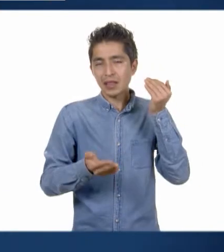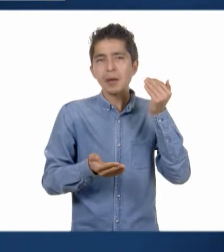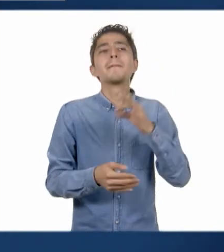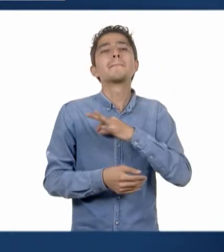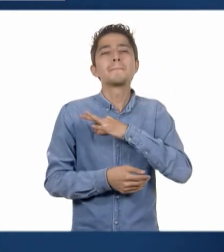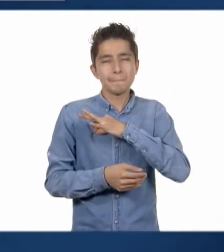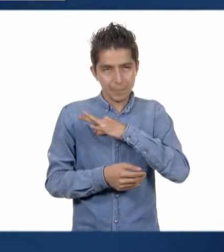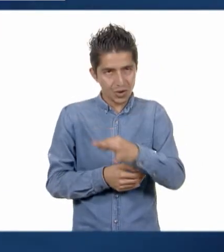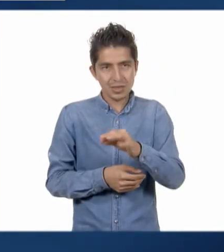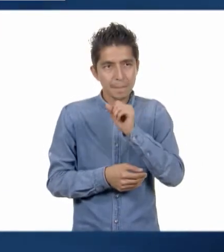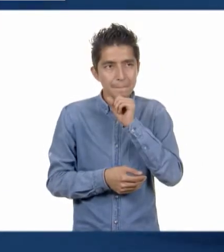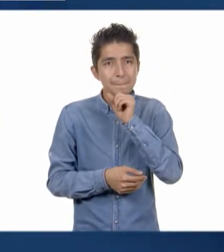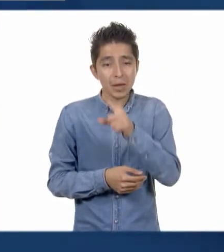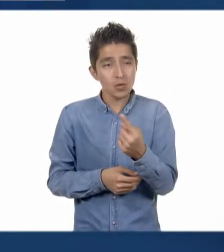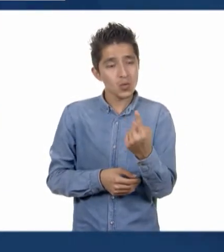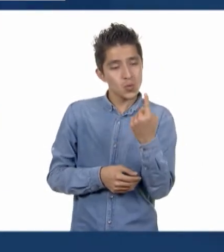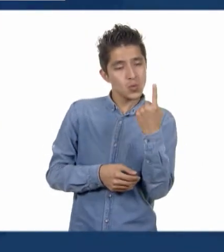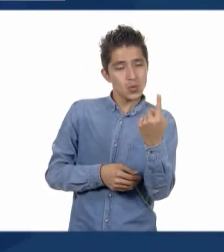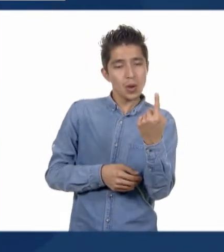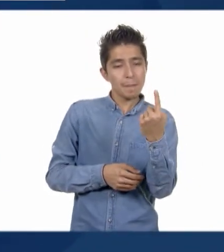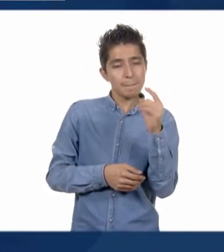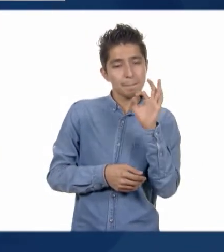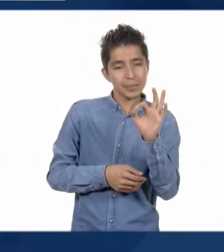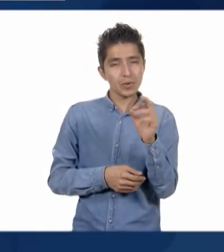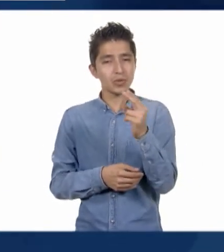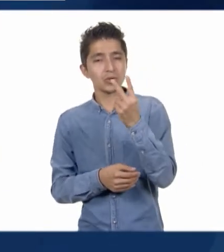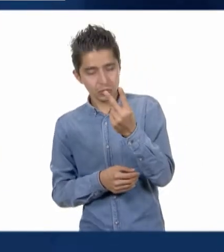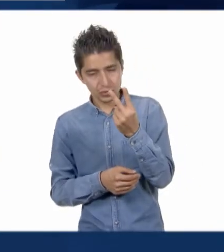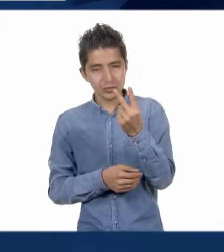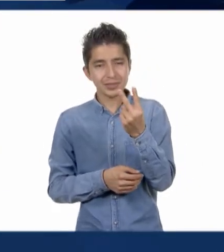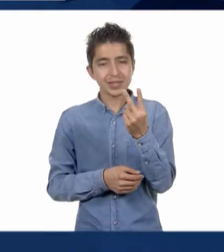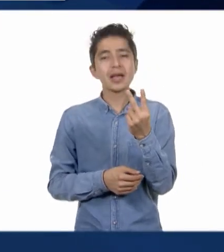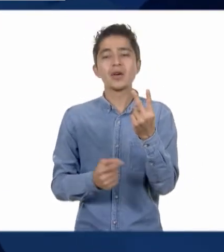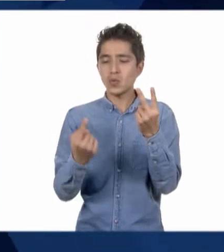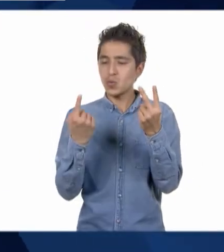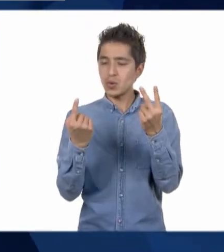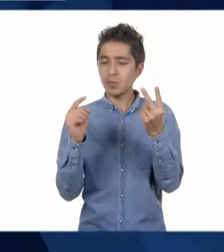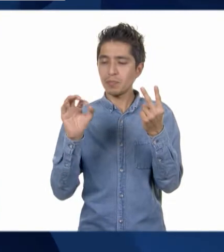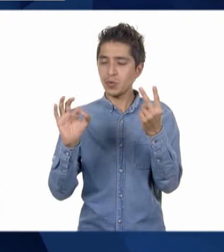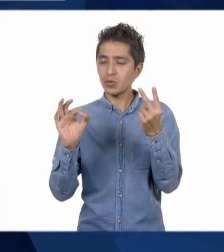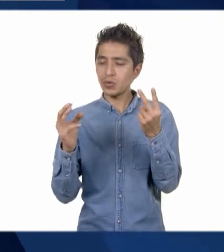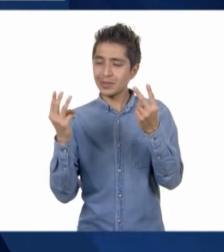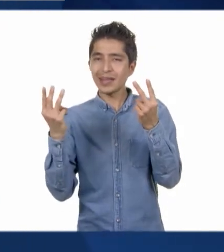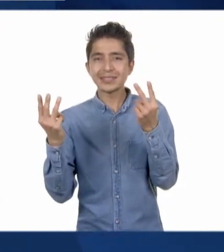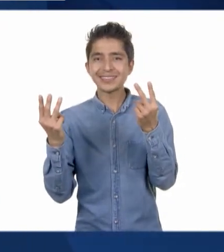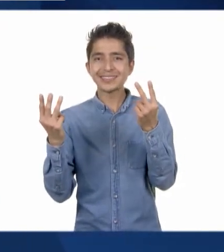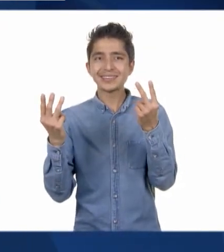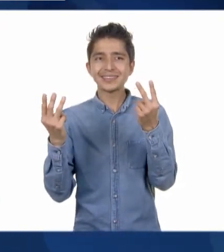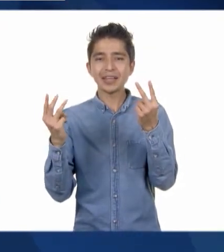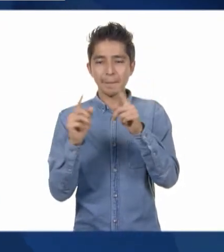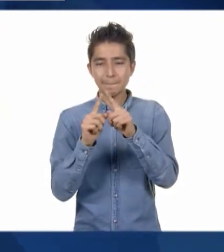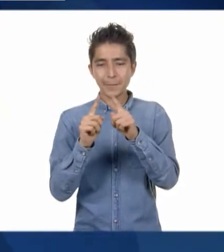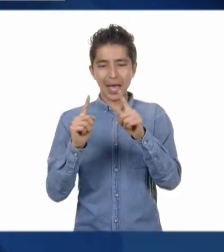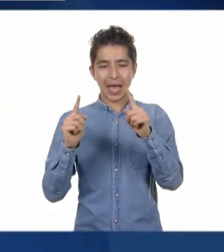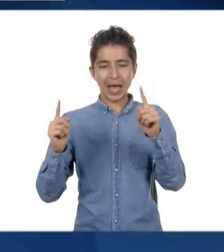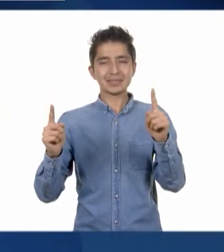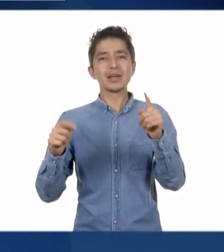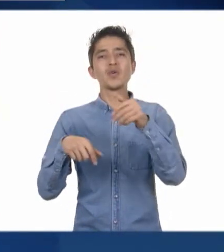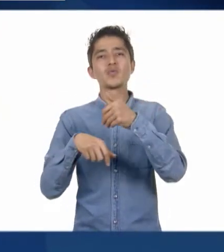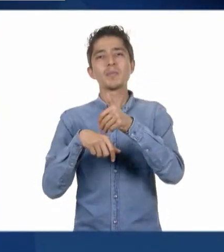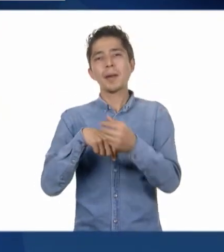agrandar el espacio entre el 1.2 y el 1.3 y así al agrandarlo vamos a encontrar más